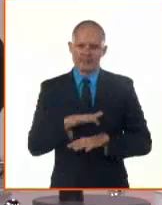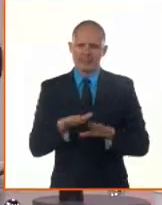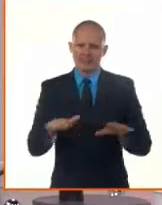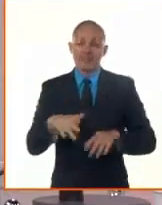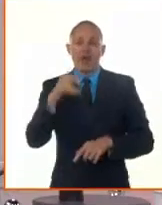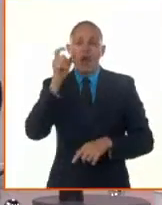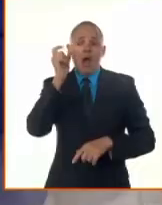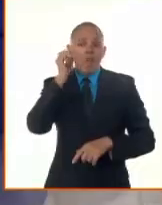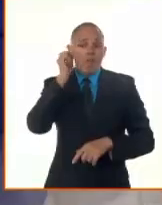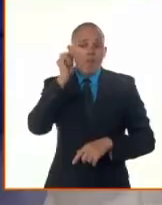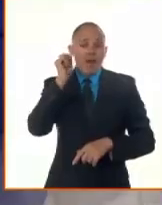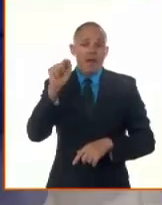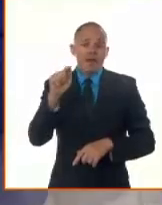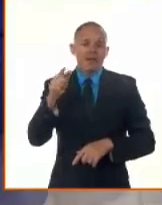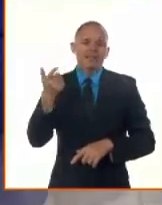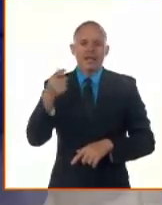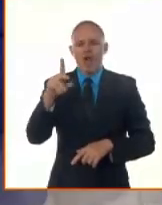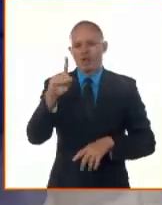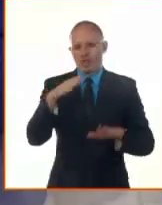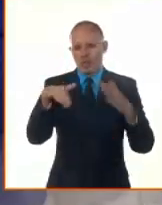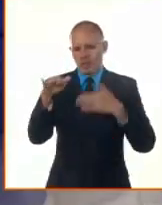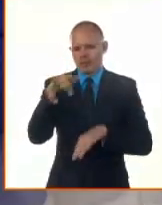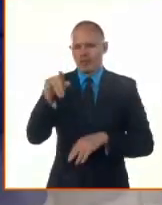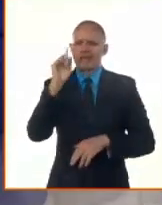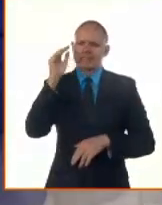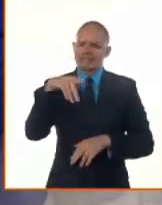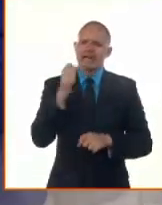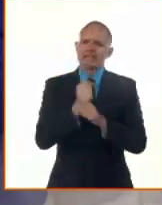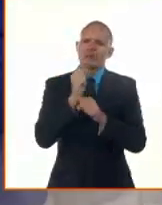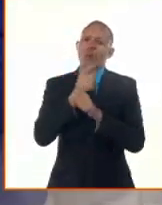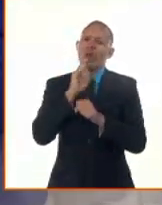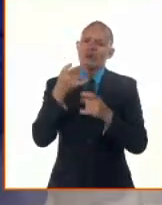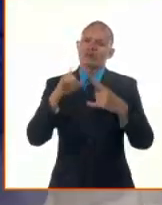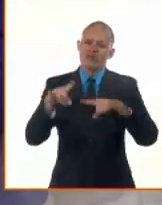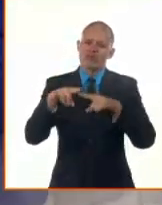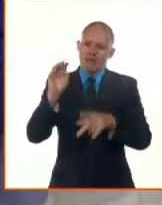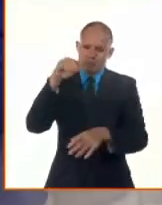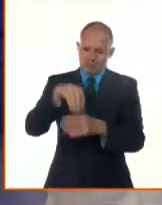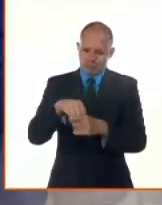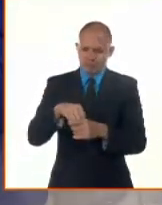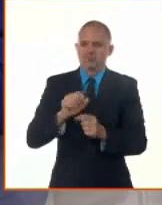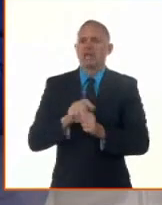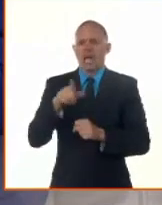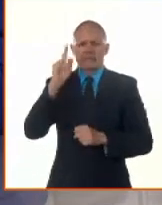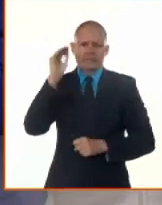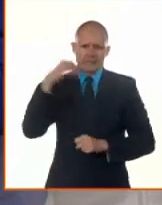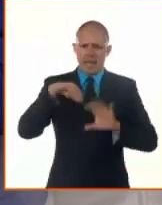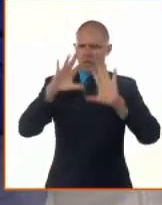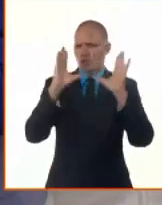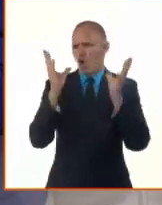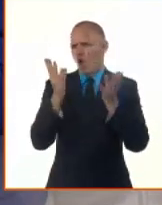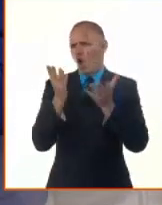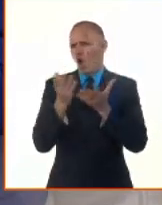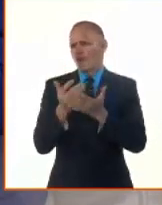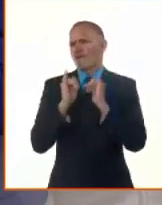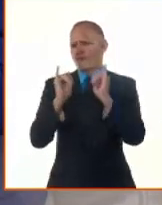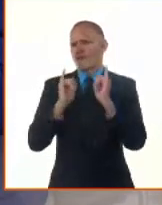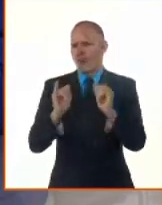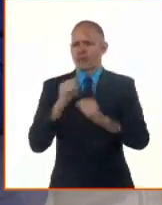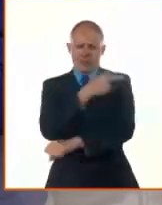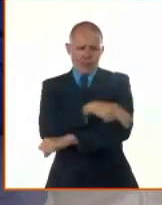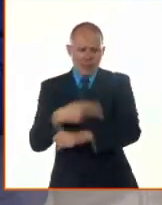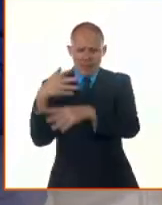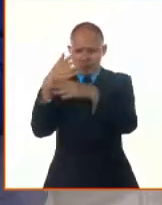doctora María Elena Álvarez Acosta profesora titular analista de temas internacionales Muchas gracias y bienvenida nuevamente a nuestro programa